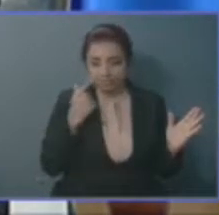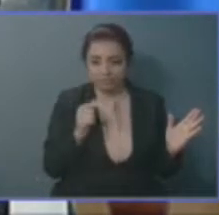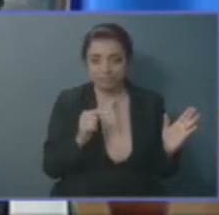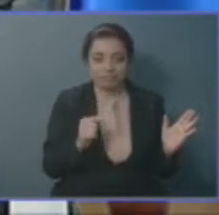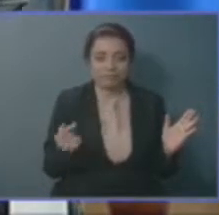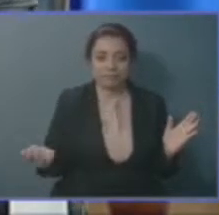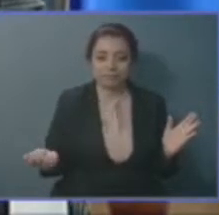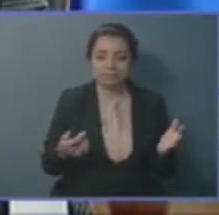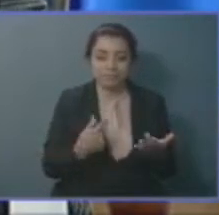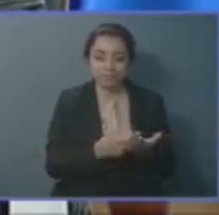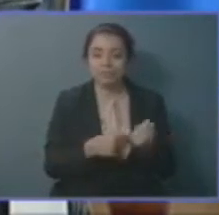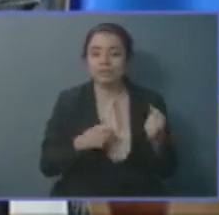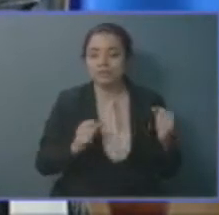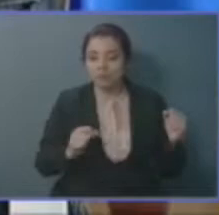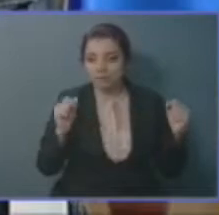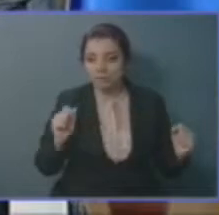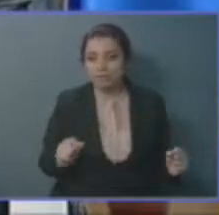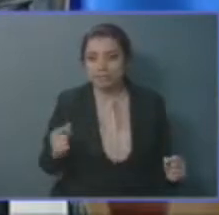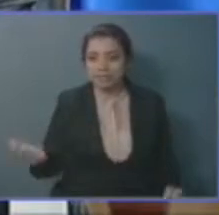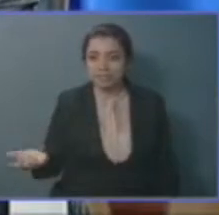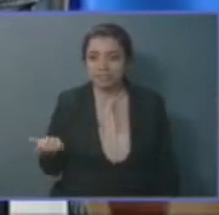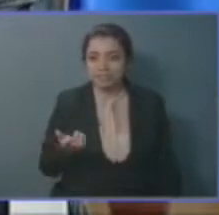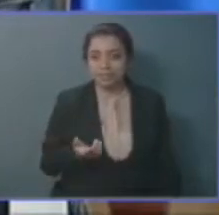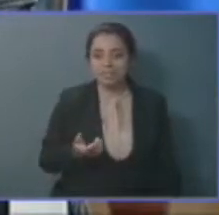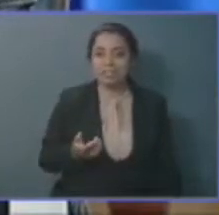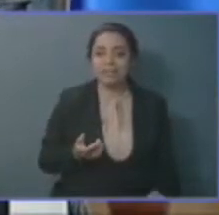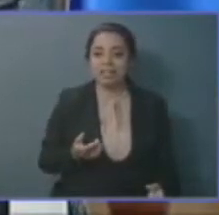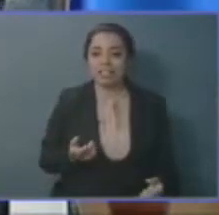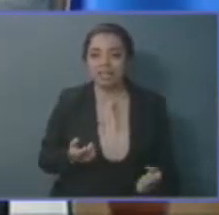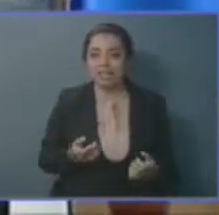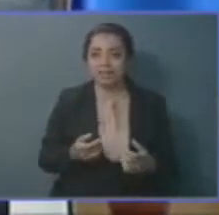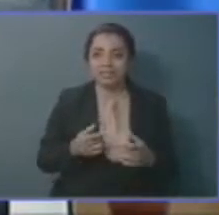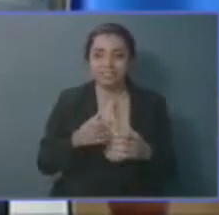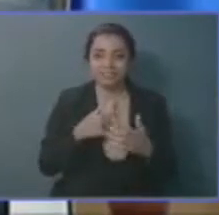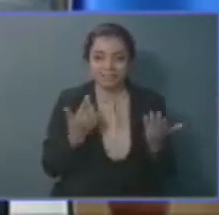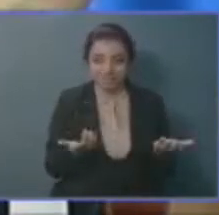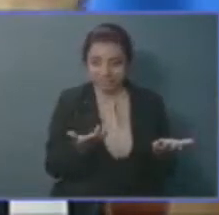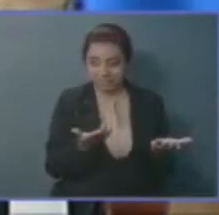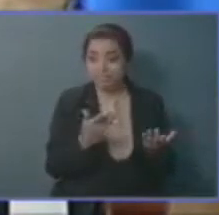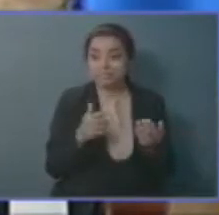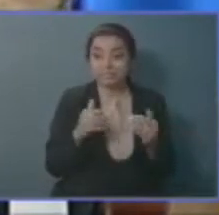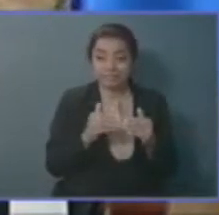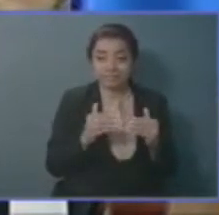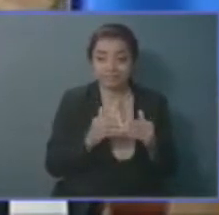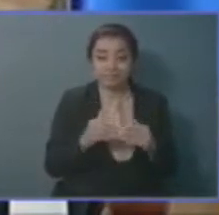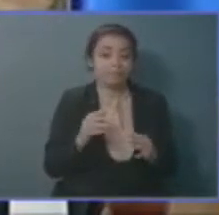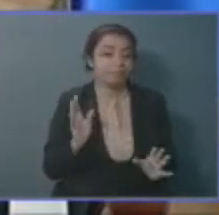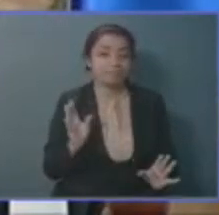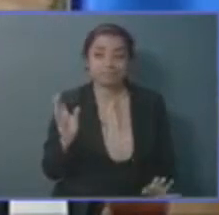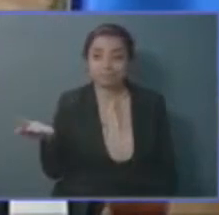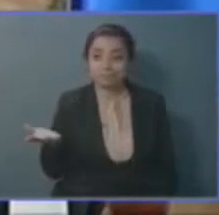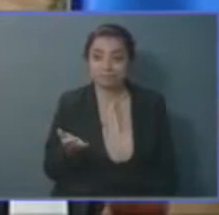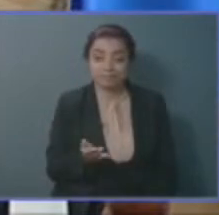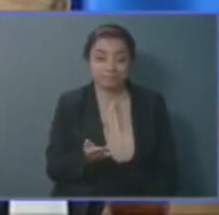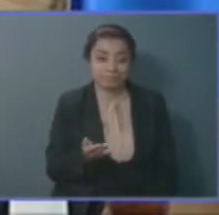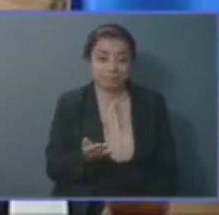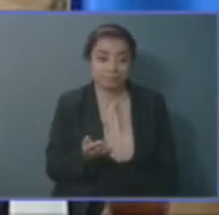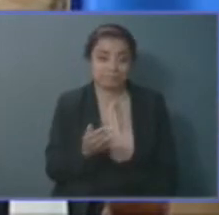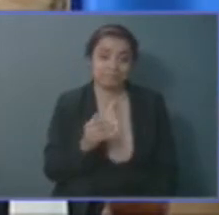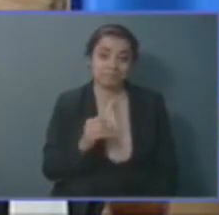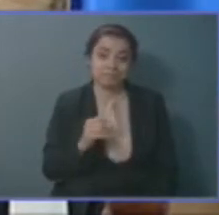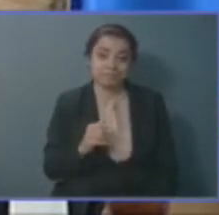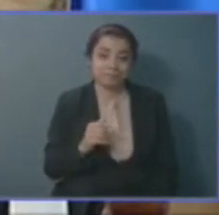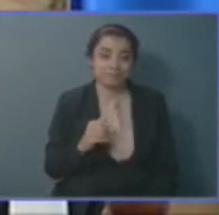custodia de la administración del gobierno del presidente Nayib Bukele. Ahí se adquirieron los contagios.